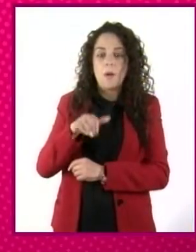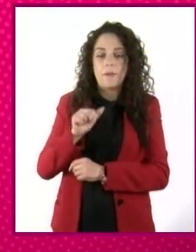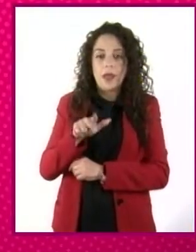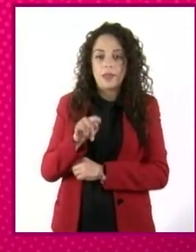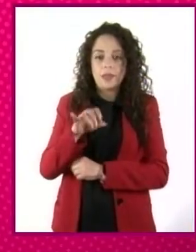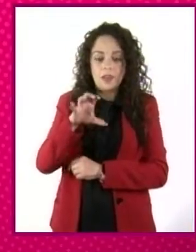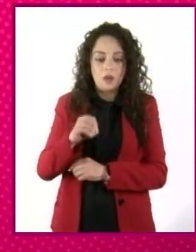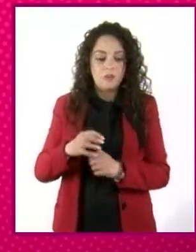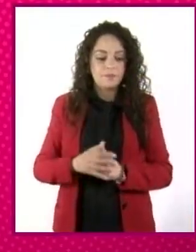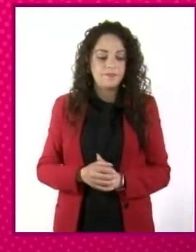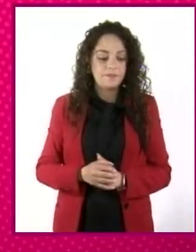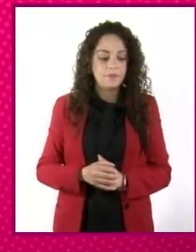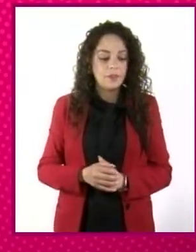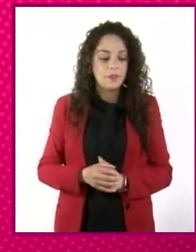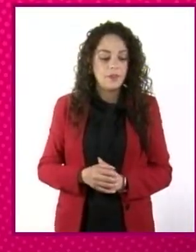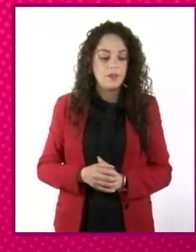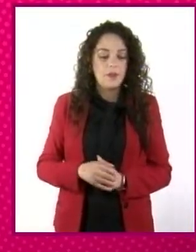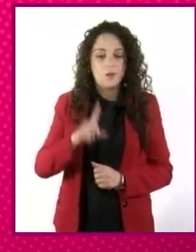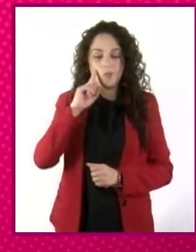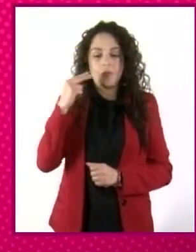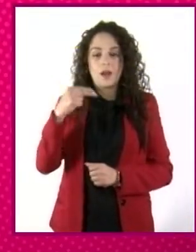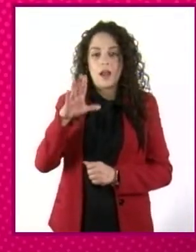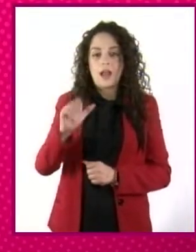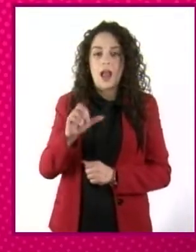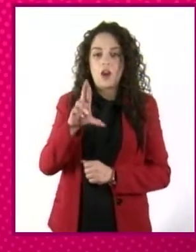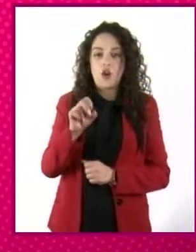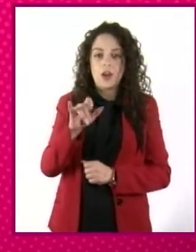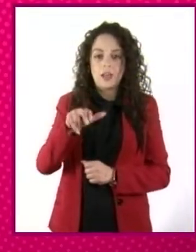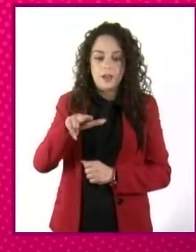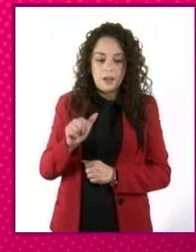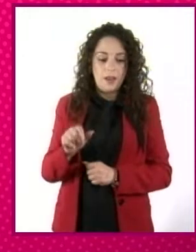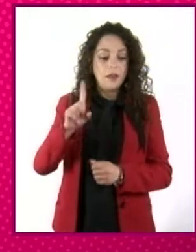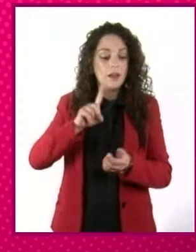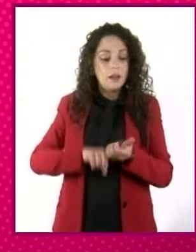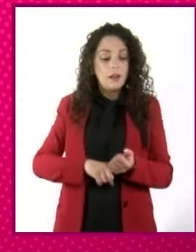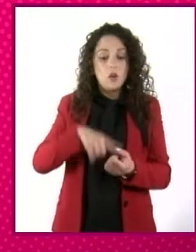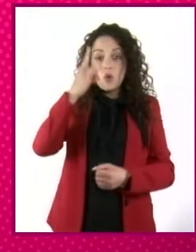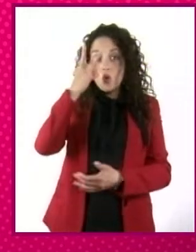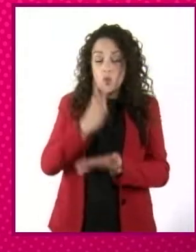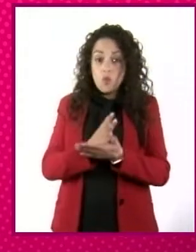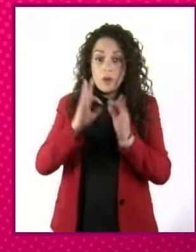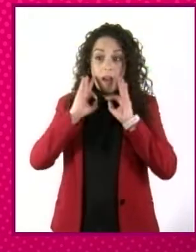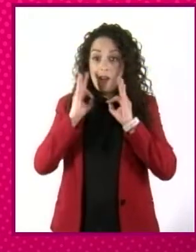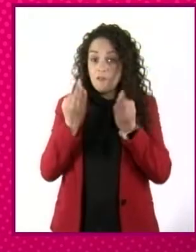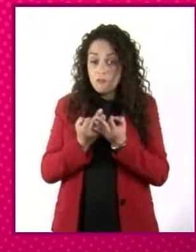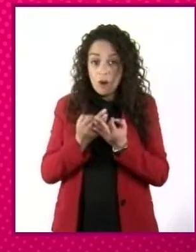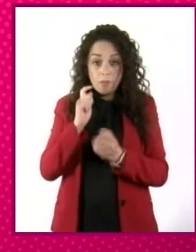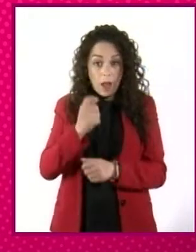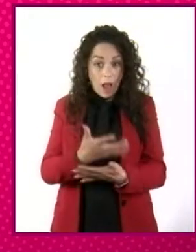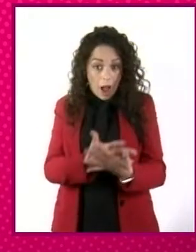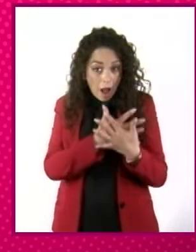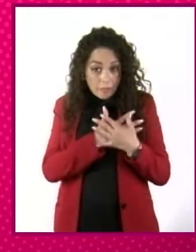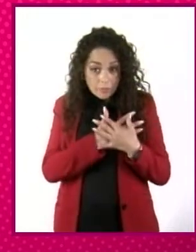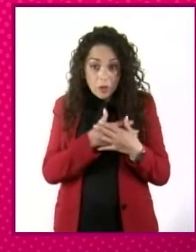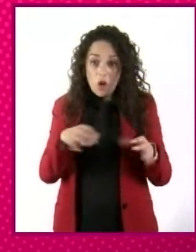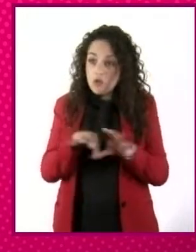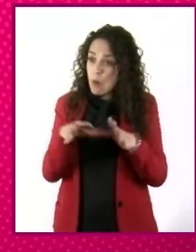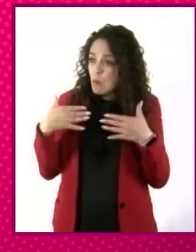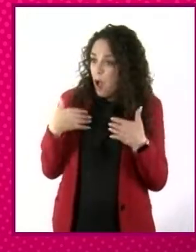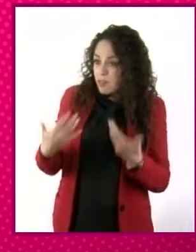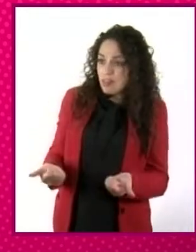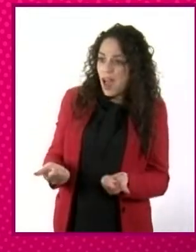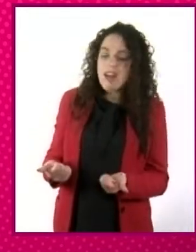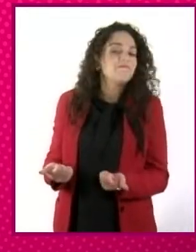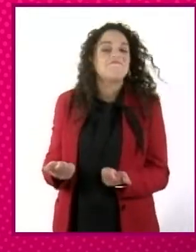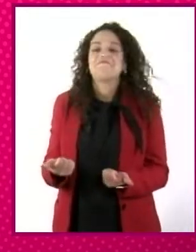En la psicología, y como probablemente pasa en otras disciplinas, no existe una sola forma de entender el fenómeno. Y en